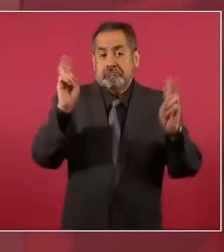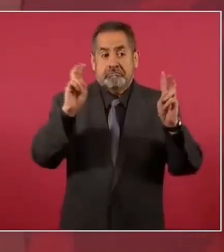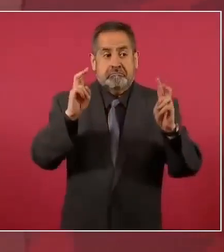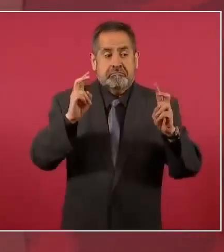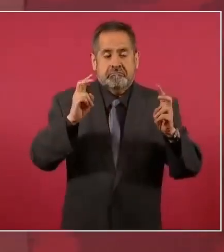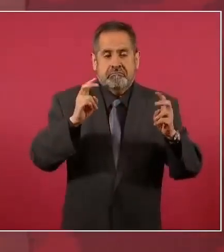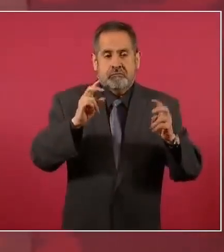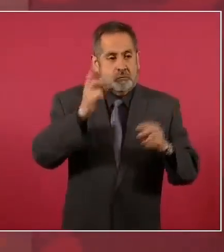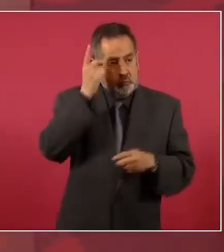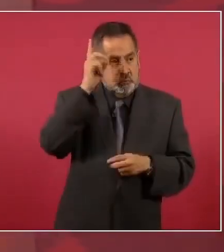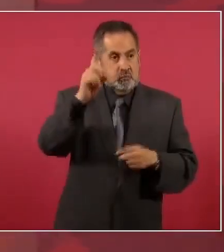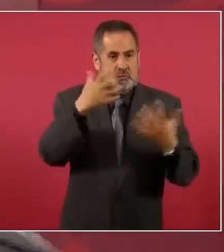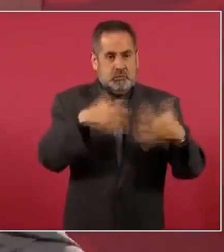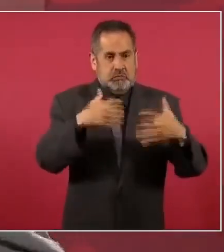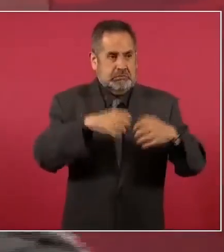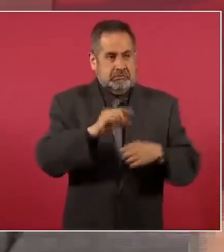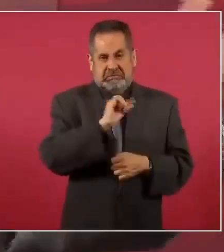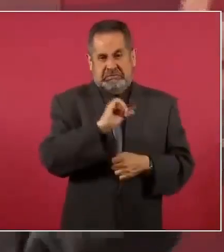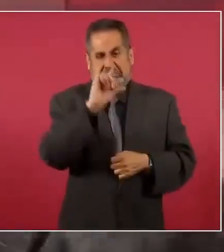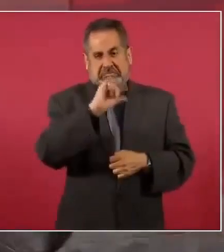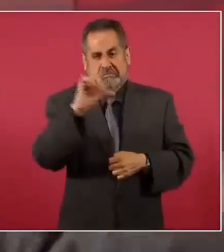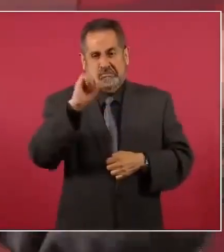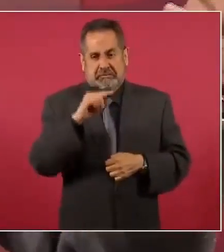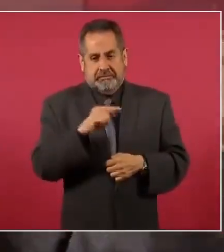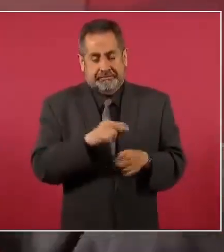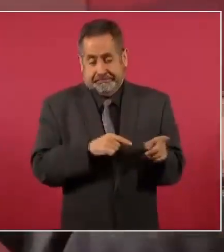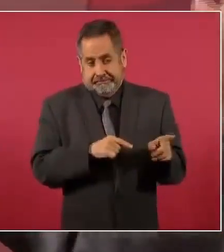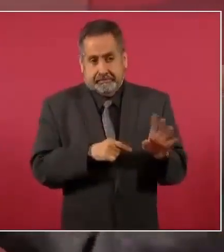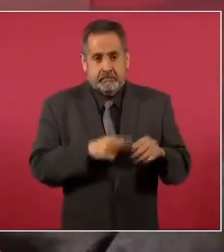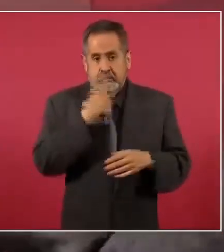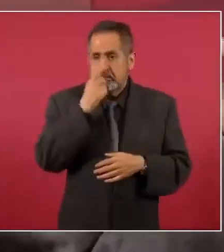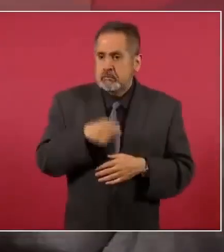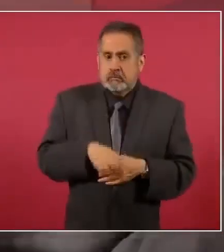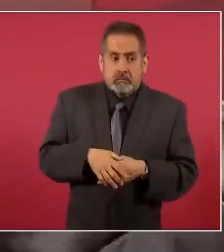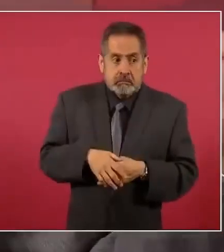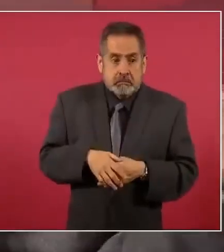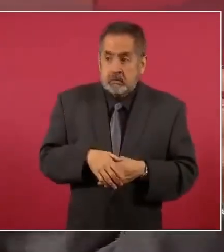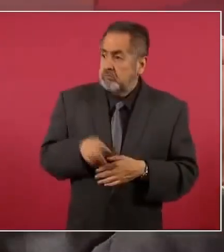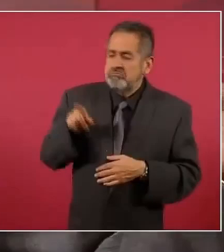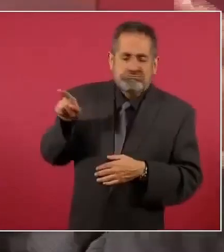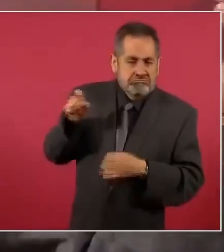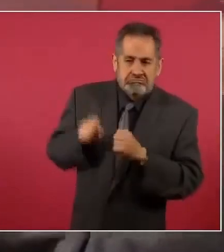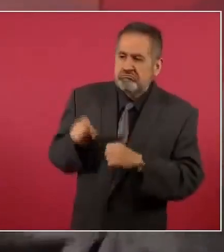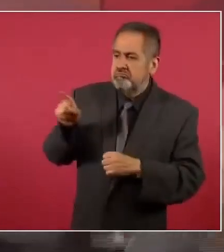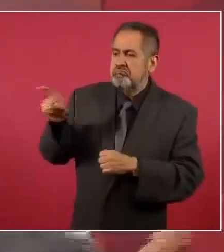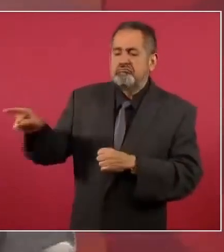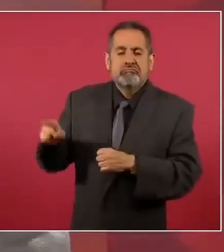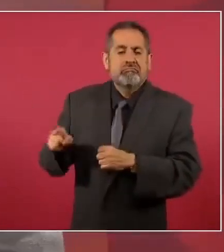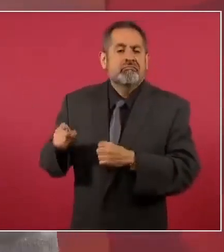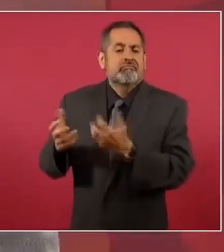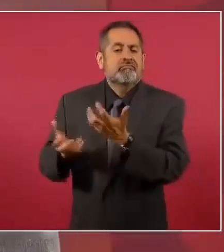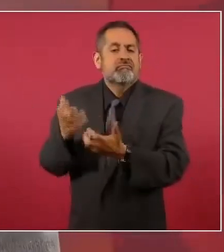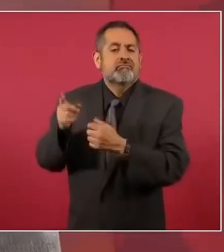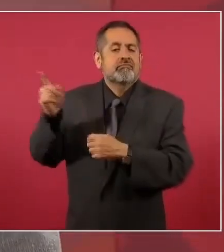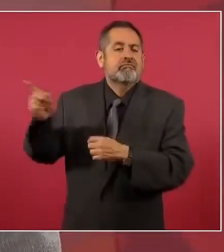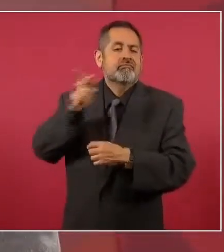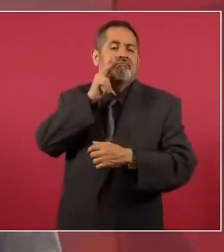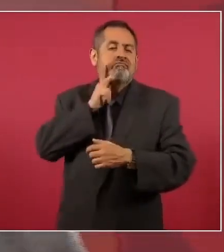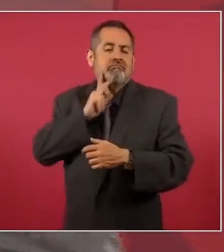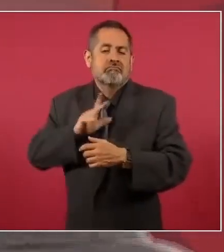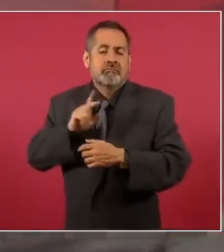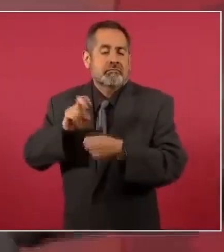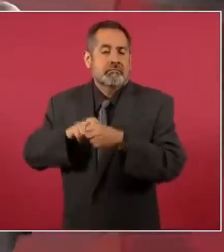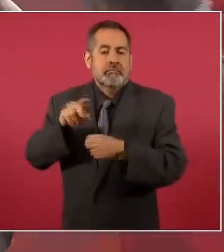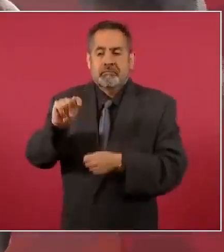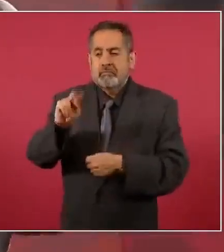¿no?, de que se echó a andar la refinería de Tula